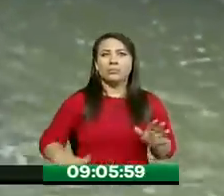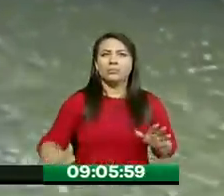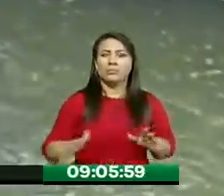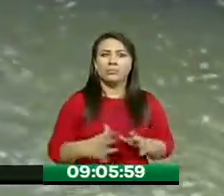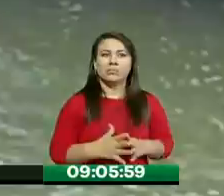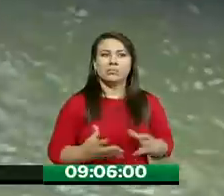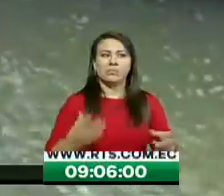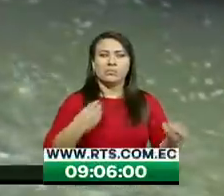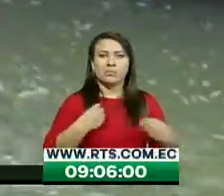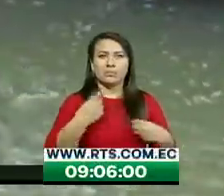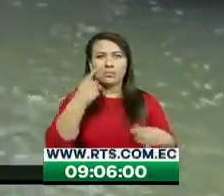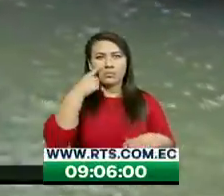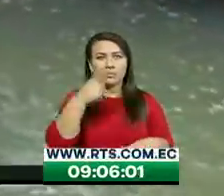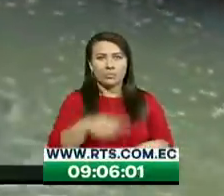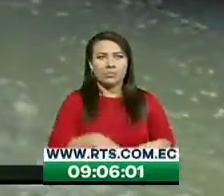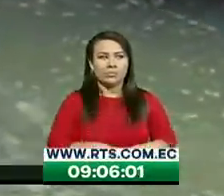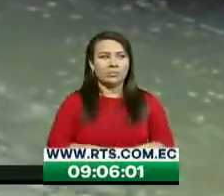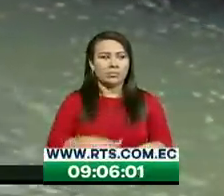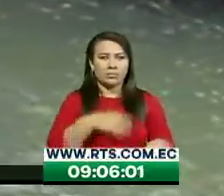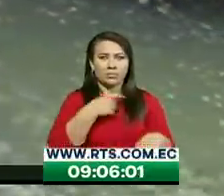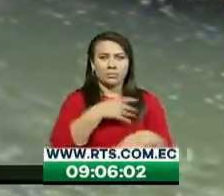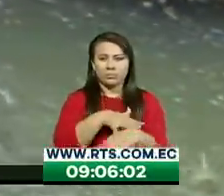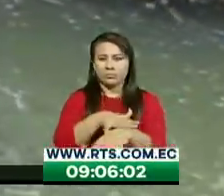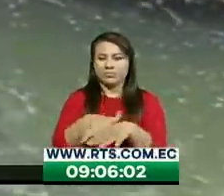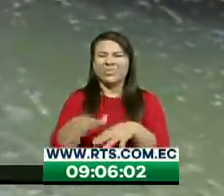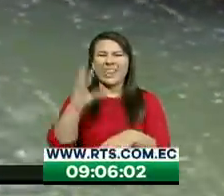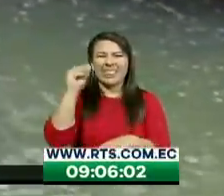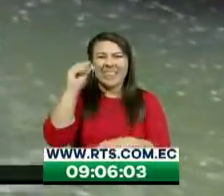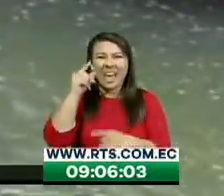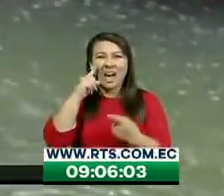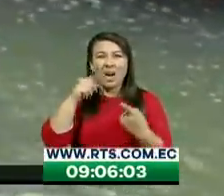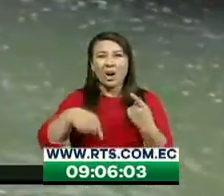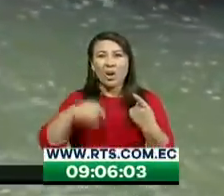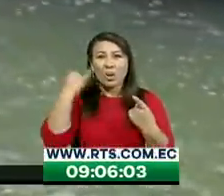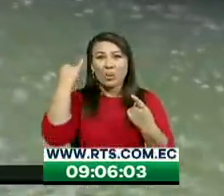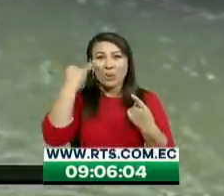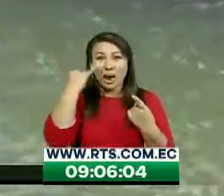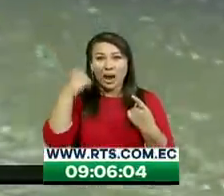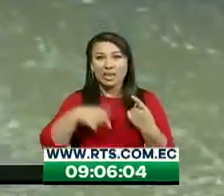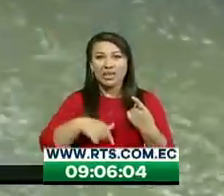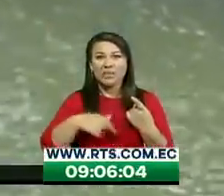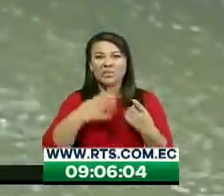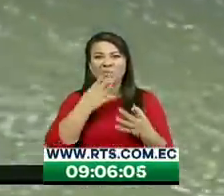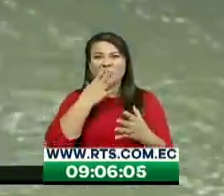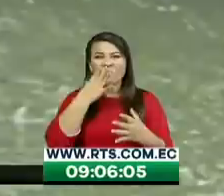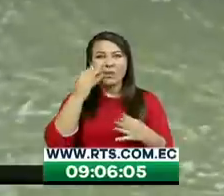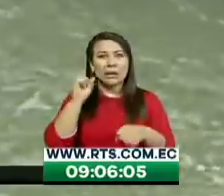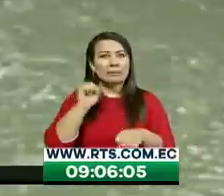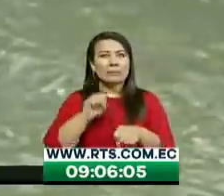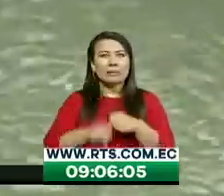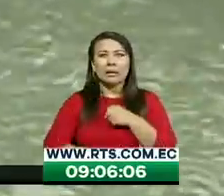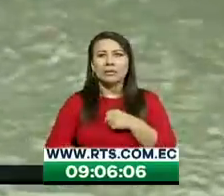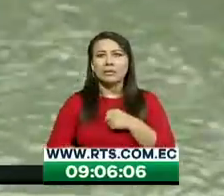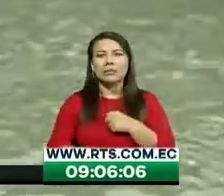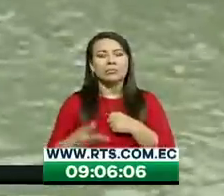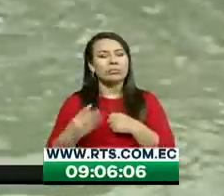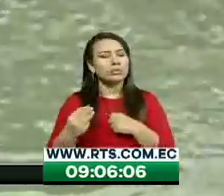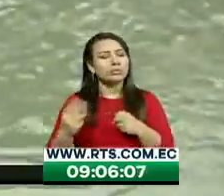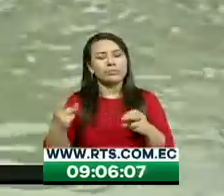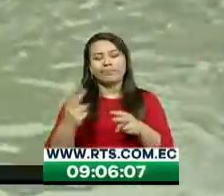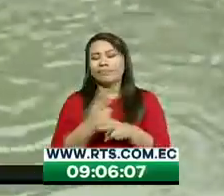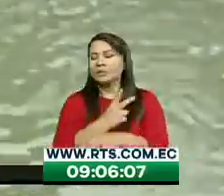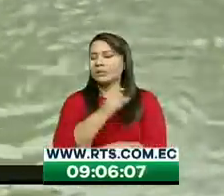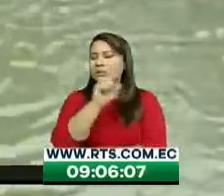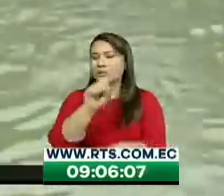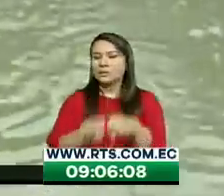María Suárez nos cuenta que una vez que su señora madre fue atendida en el Hospital General del Guasmo Sur, una doctora le dijo que no había nada